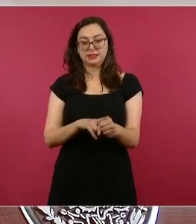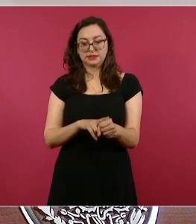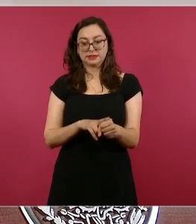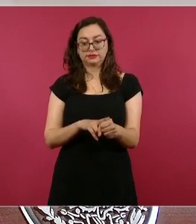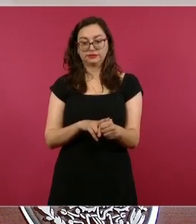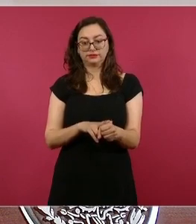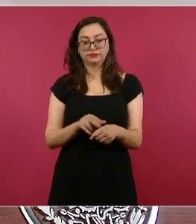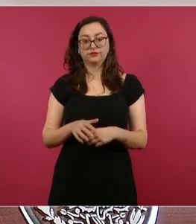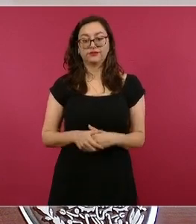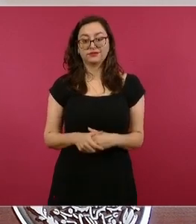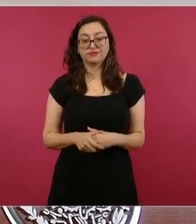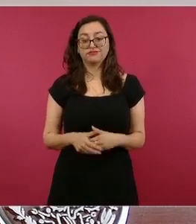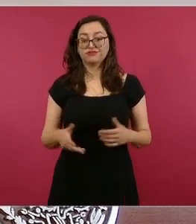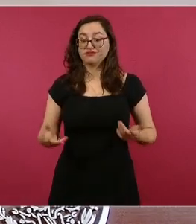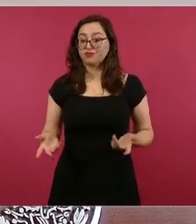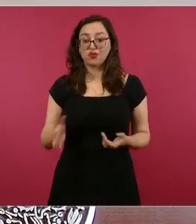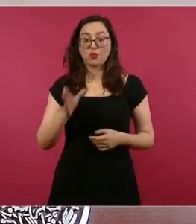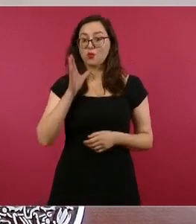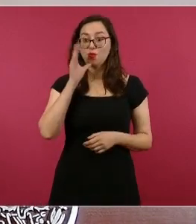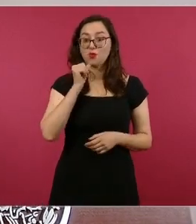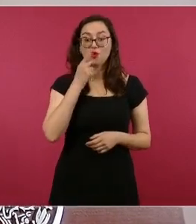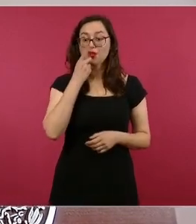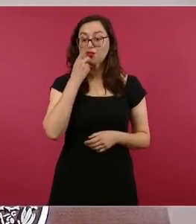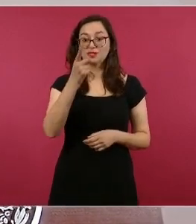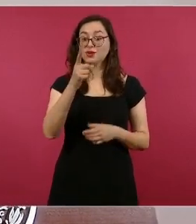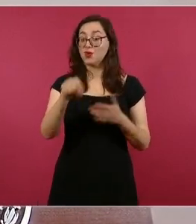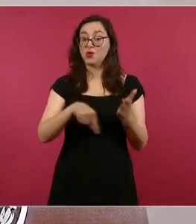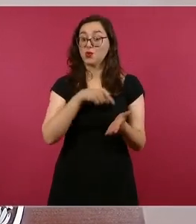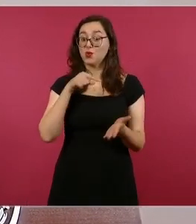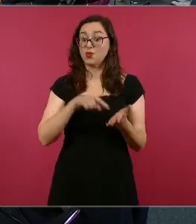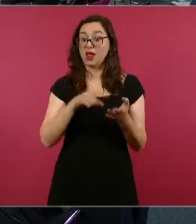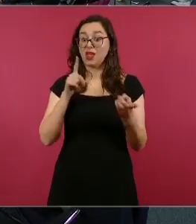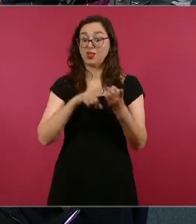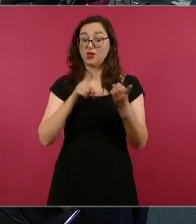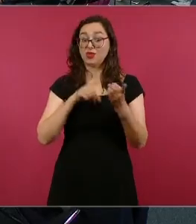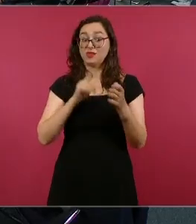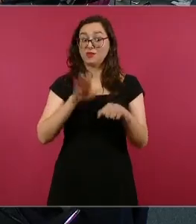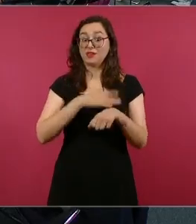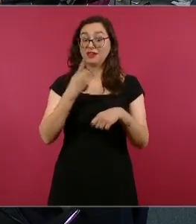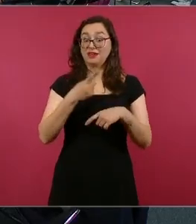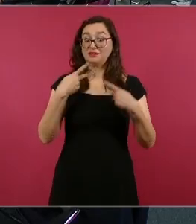También, si les digo, se convierten las visitas en